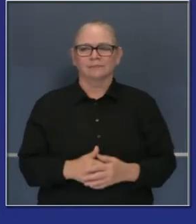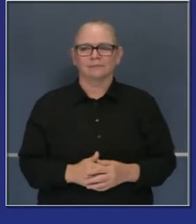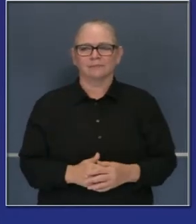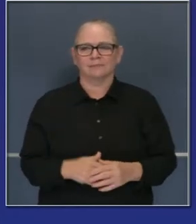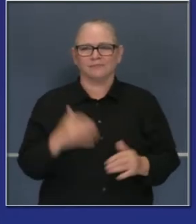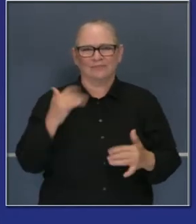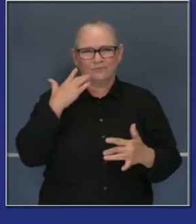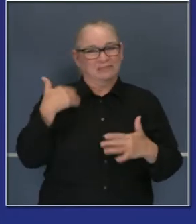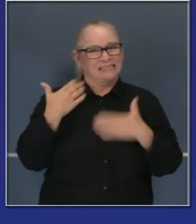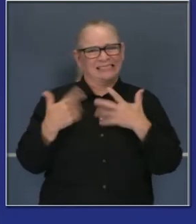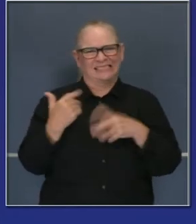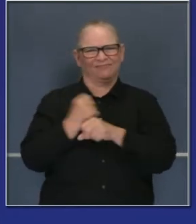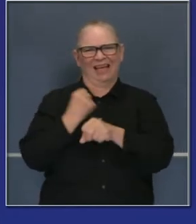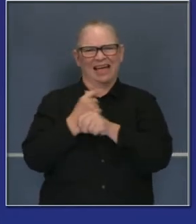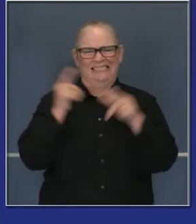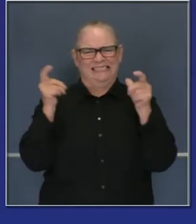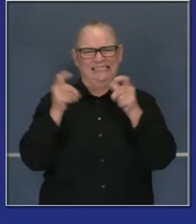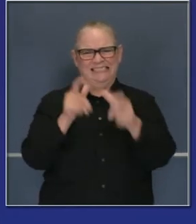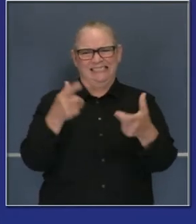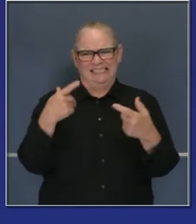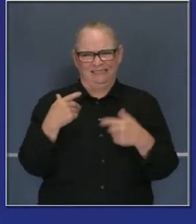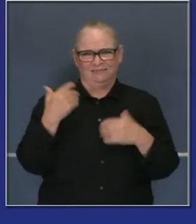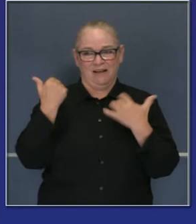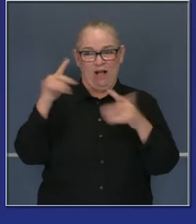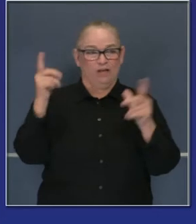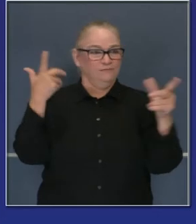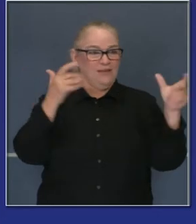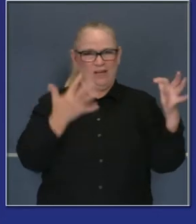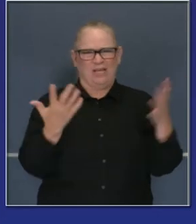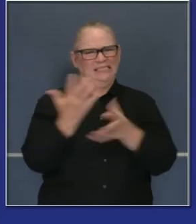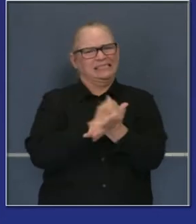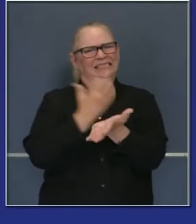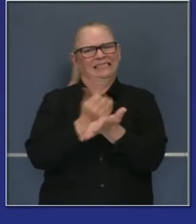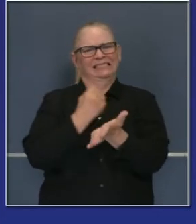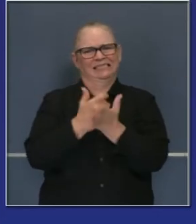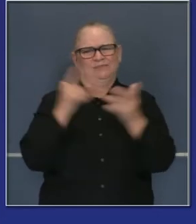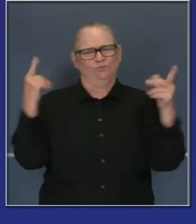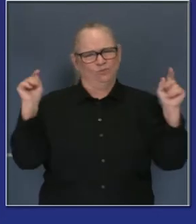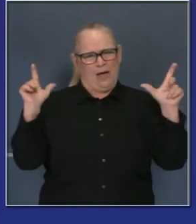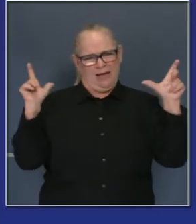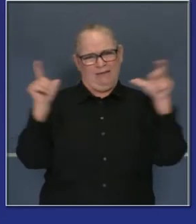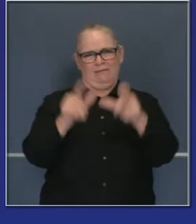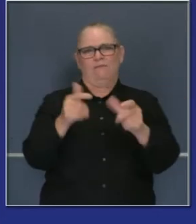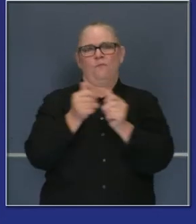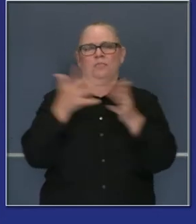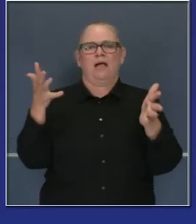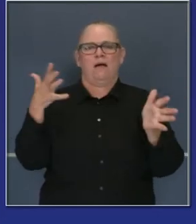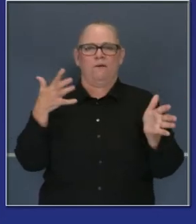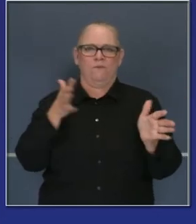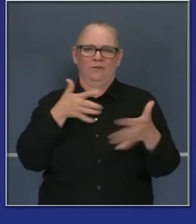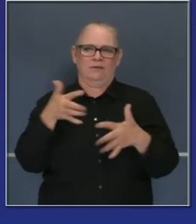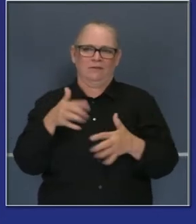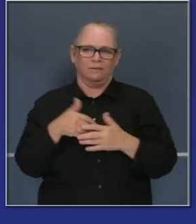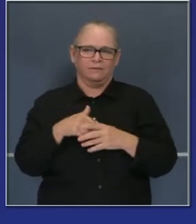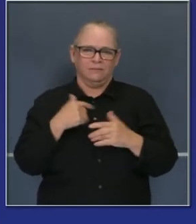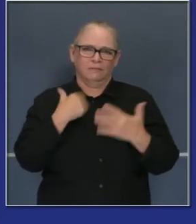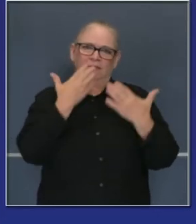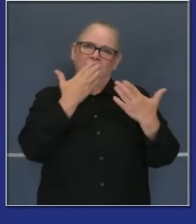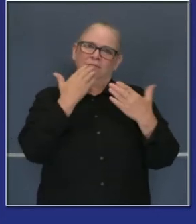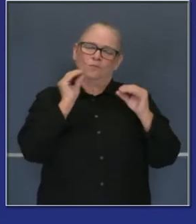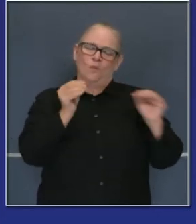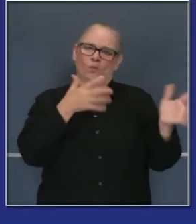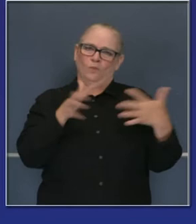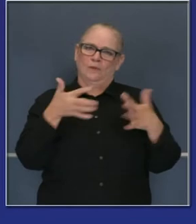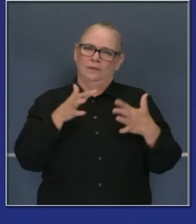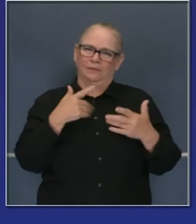hecho progreso importante en estos complejos grandes y lo que sí es cierto es que nos queda mucho trabajo por hacer pero yo quería